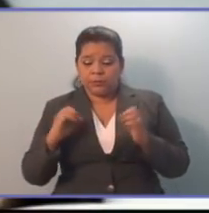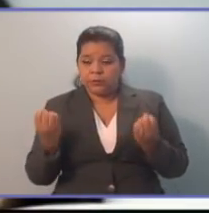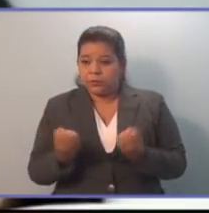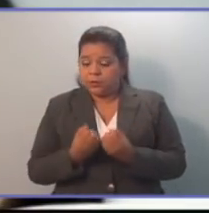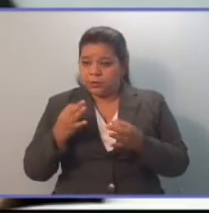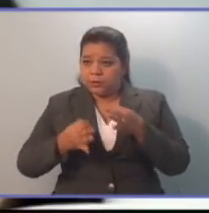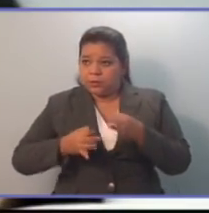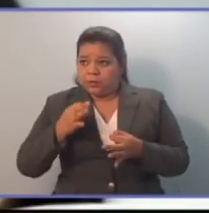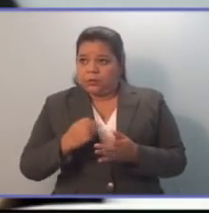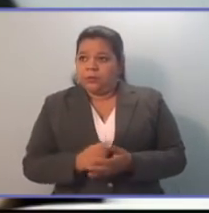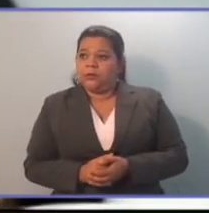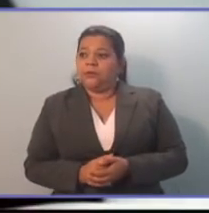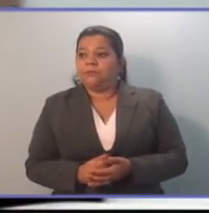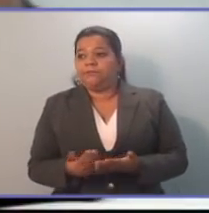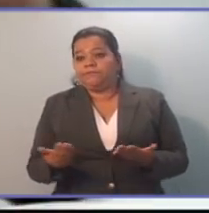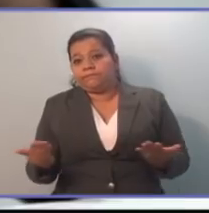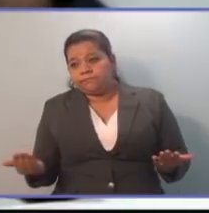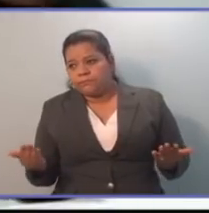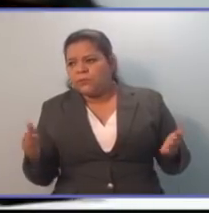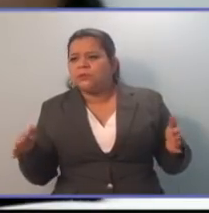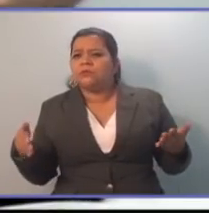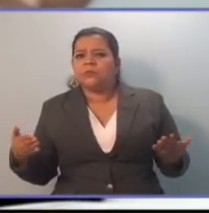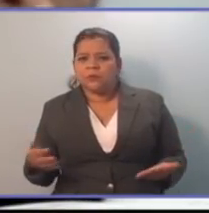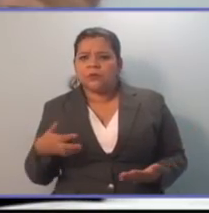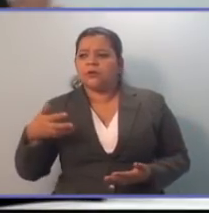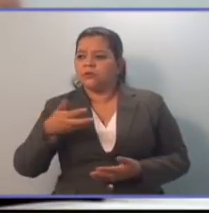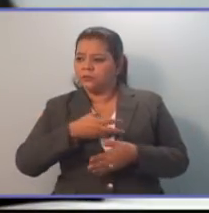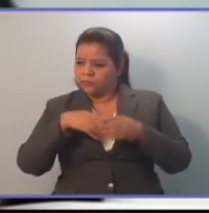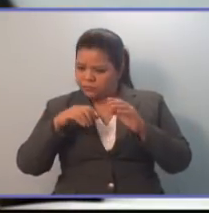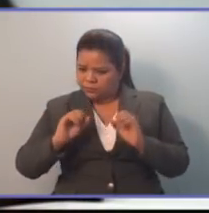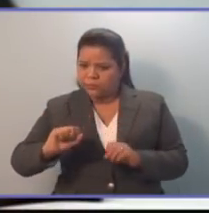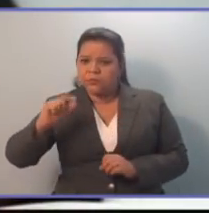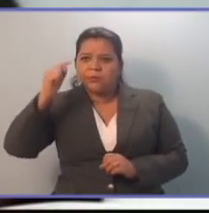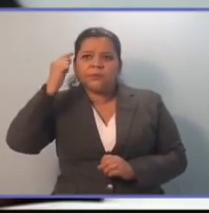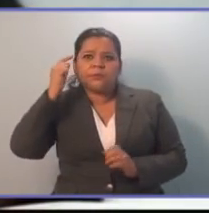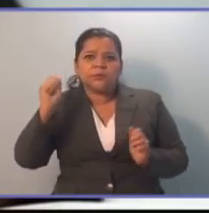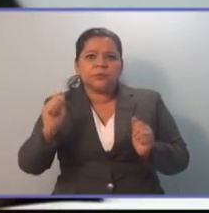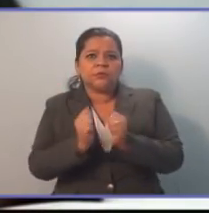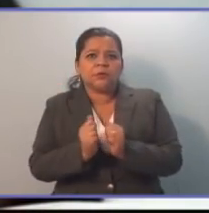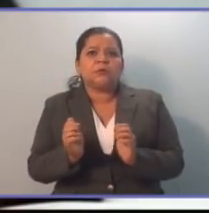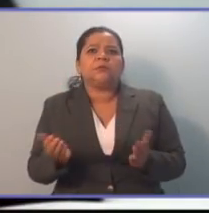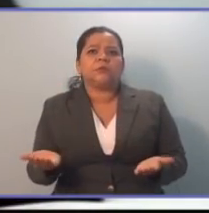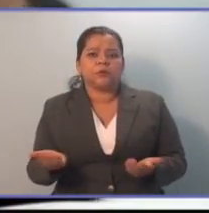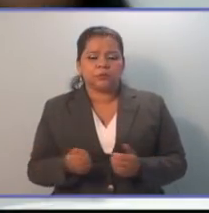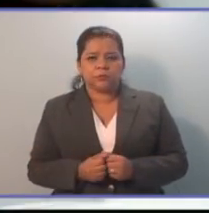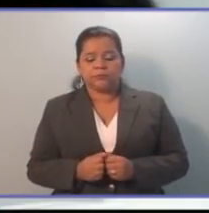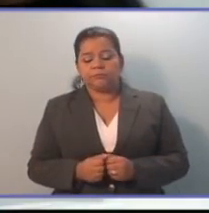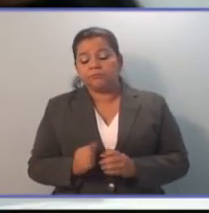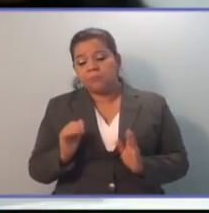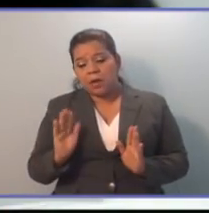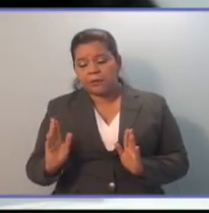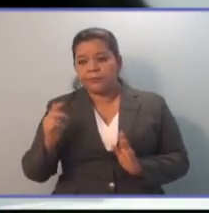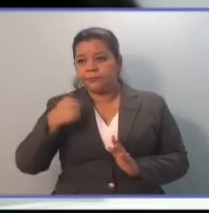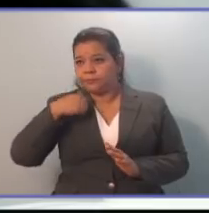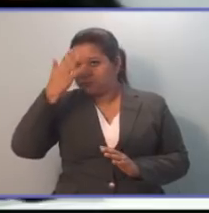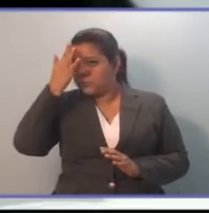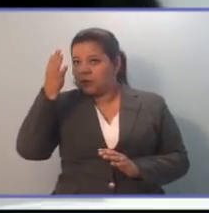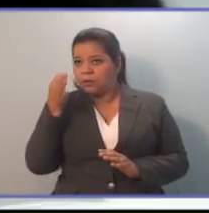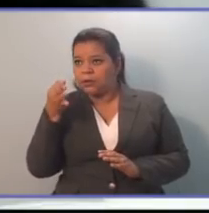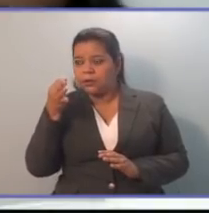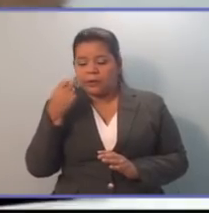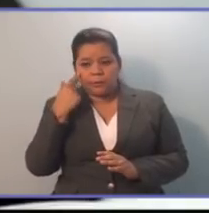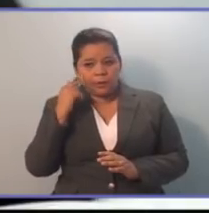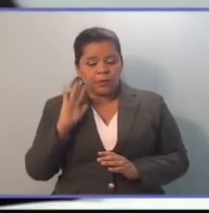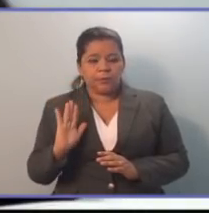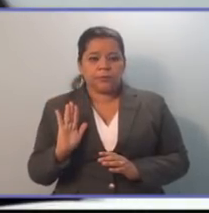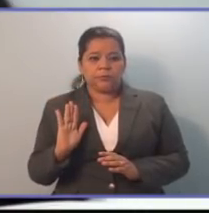judicial. Entonces, ¿por qué no pensar en conjunto? Y yo creí que ya